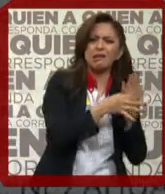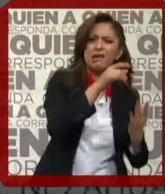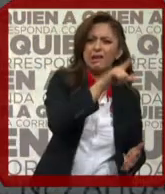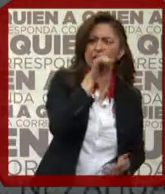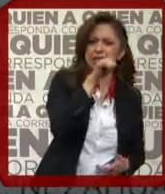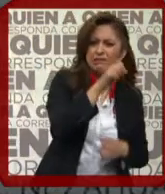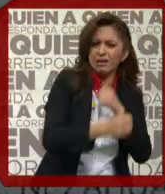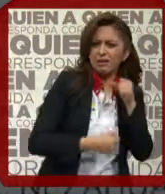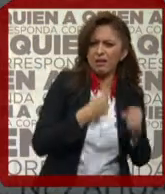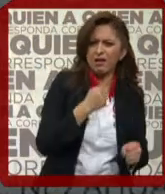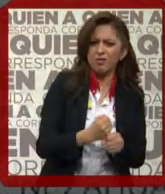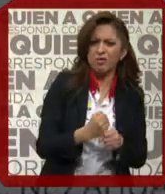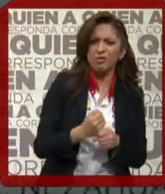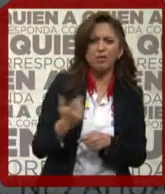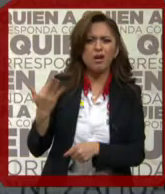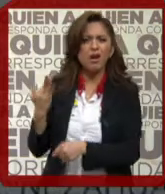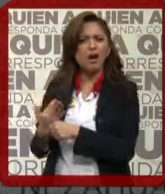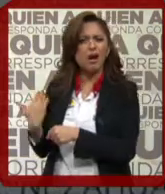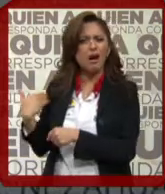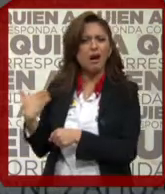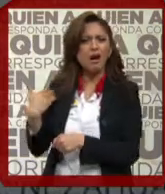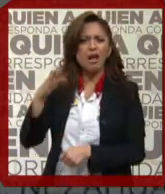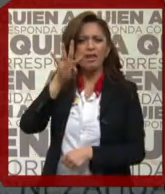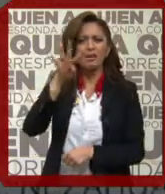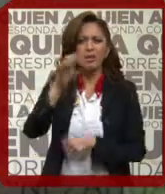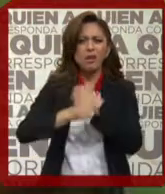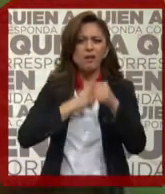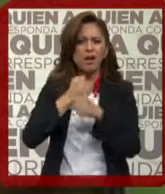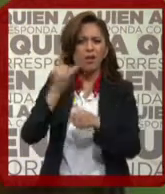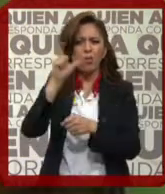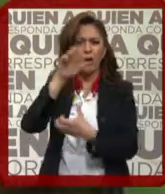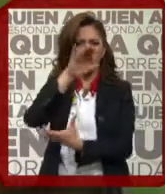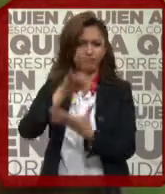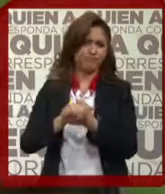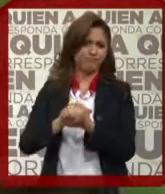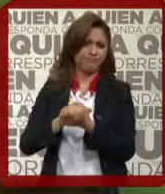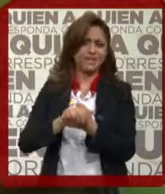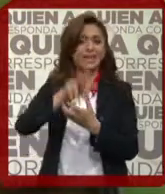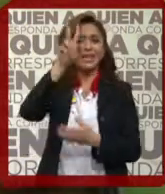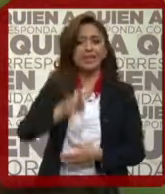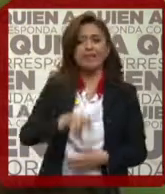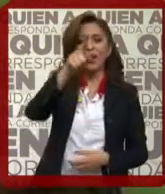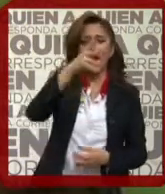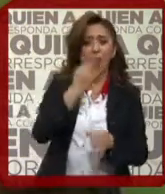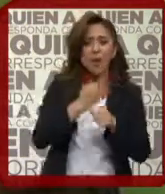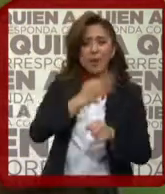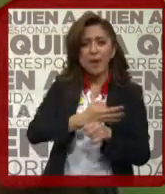años, cuando en realidad tenía 19 al momento de casarse. Todo esto se ha tornado para la joven viuda